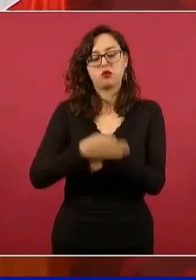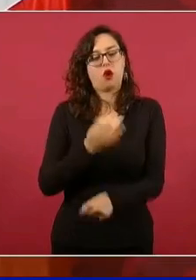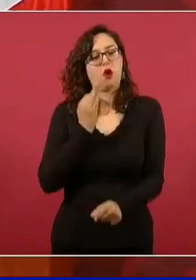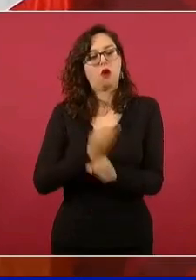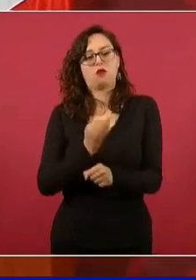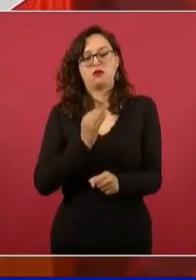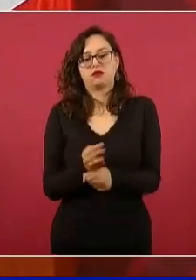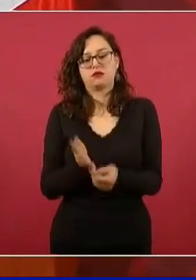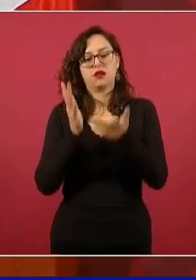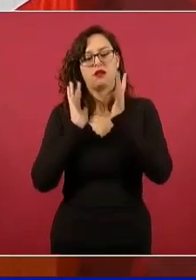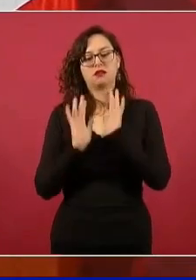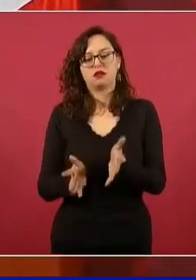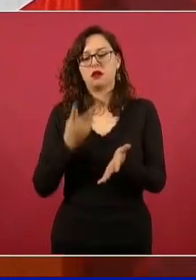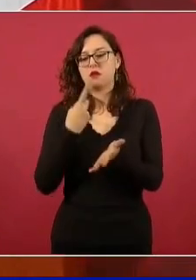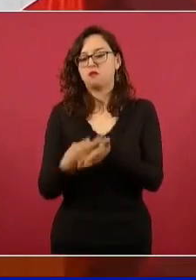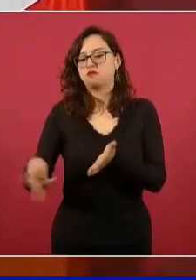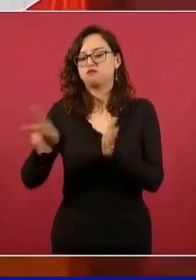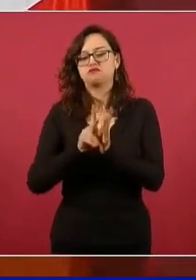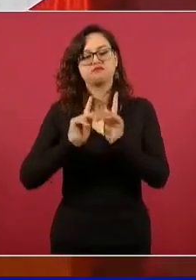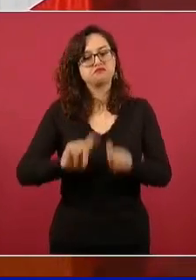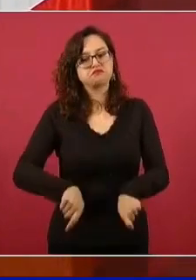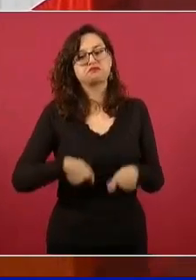base.